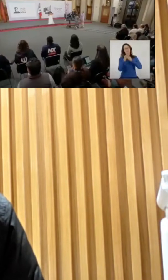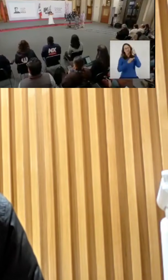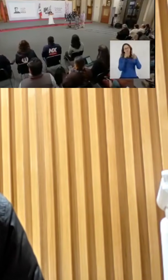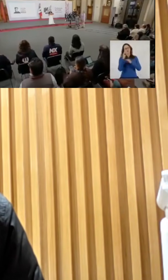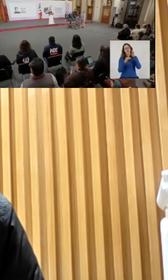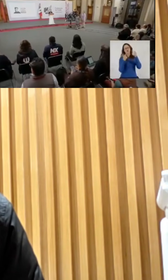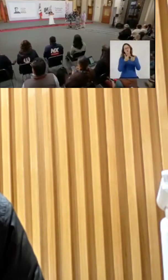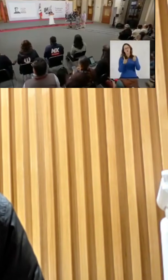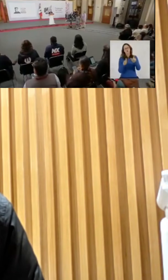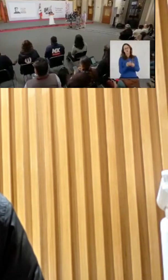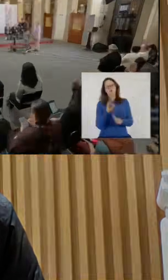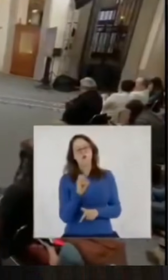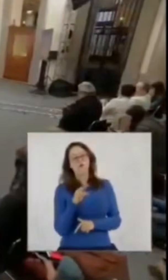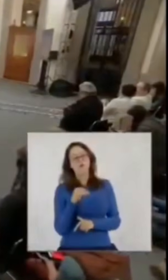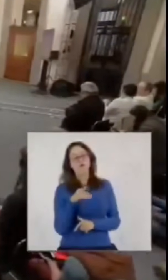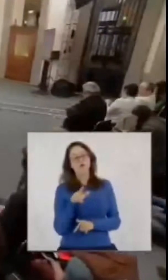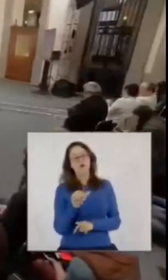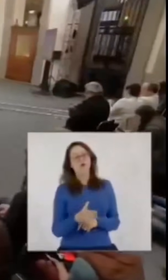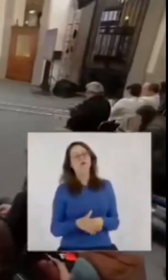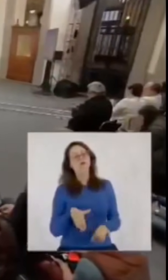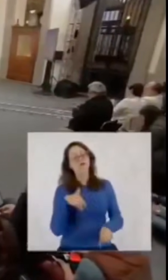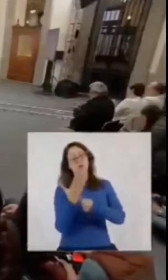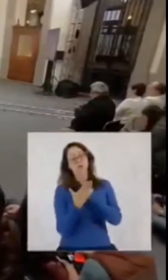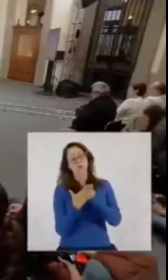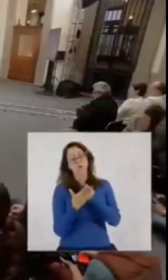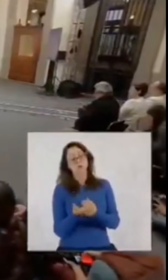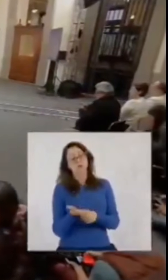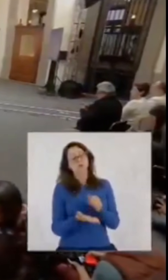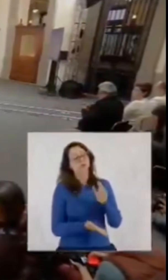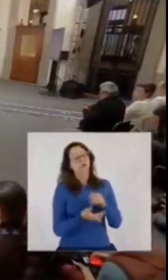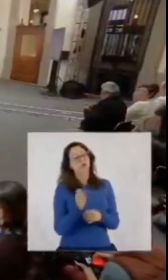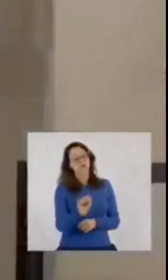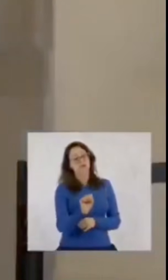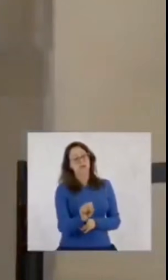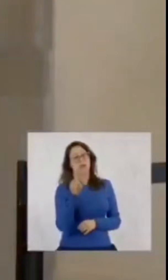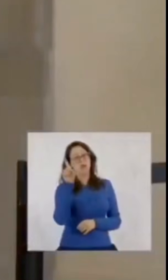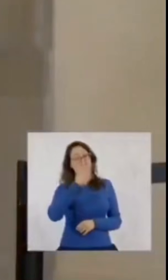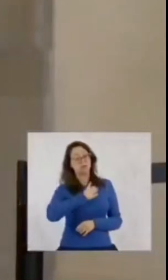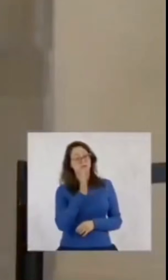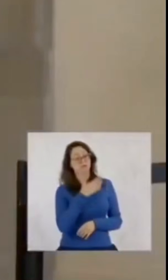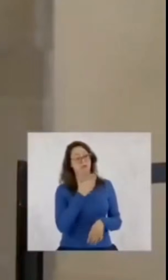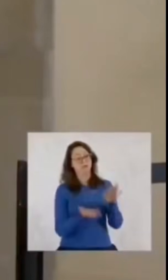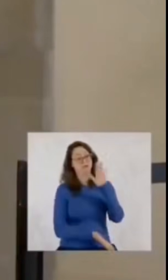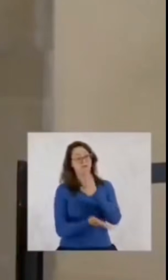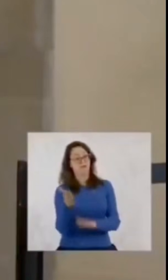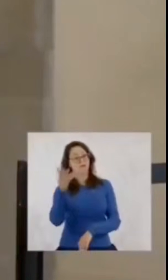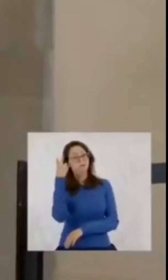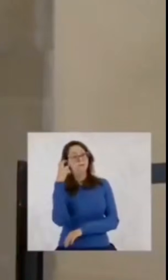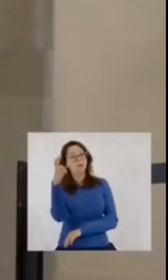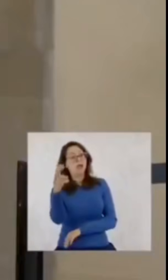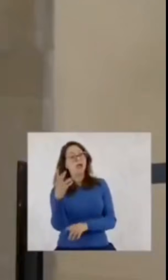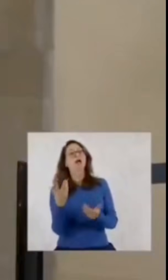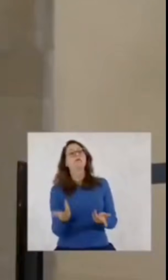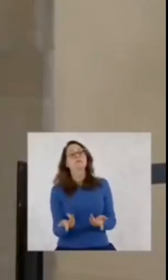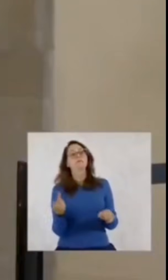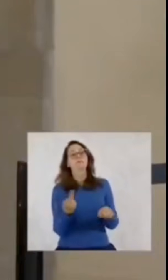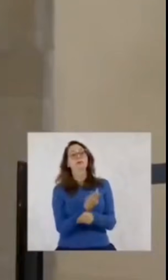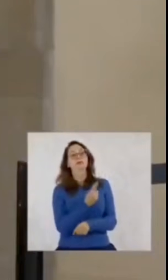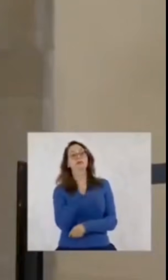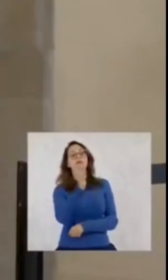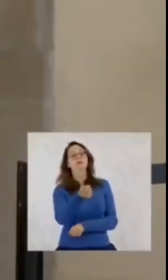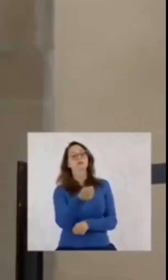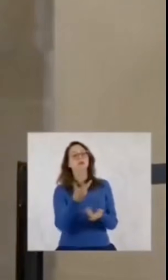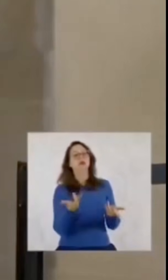En este viaje que hará usted el próximo fin de semana a Barcelona, España, si este representa el restablecimiento de